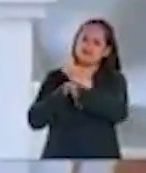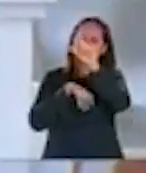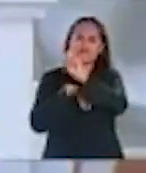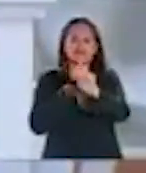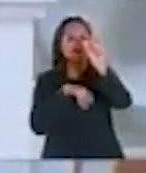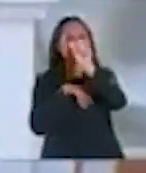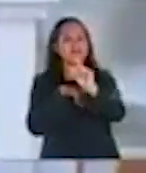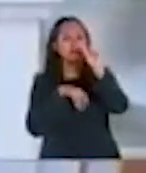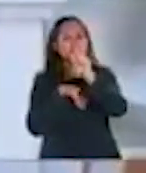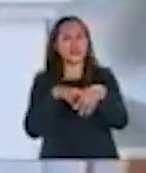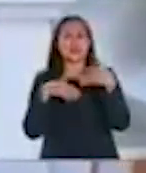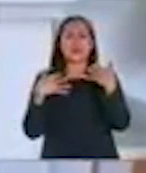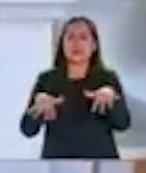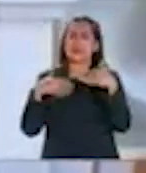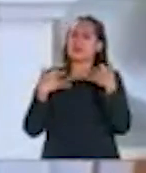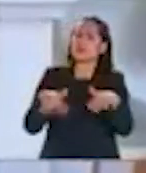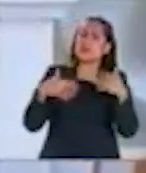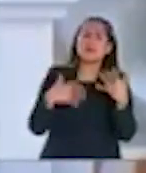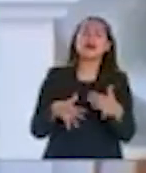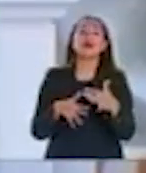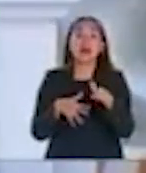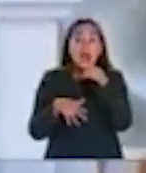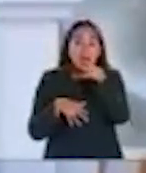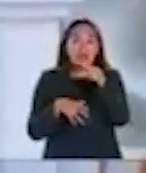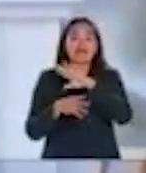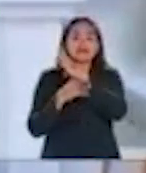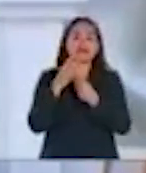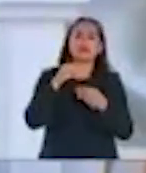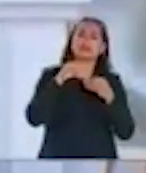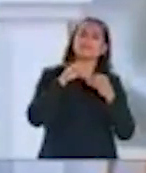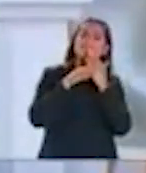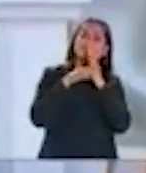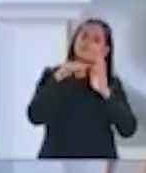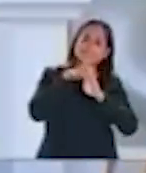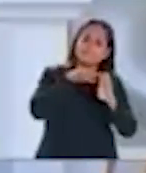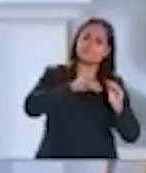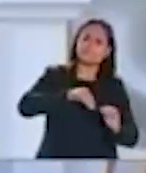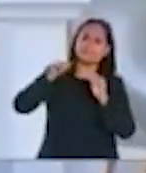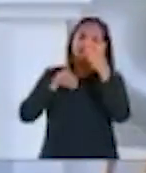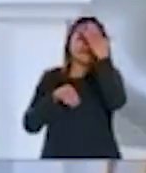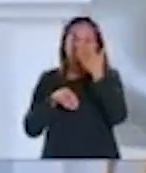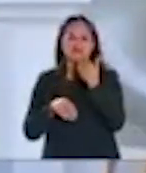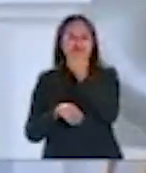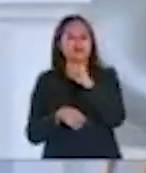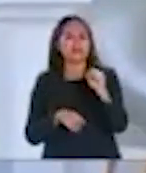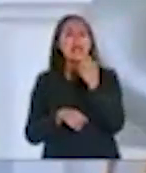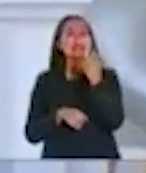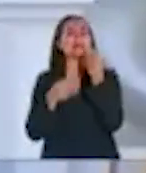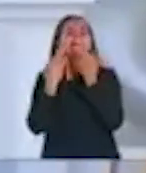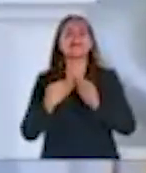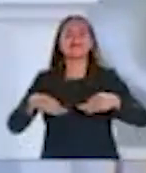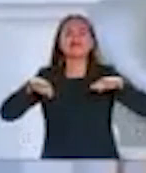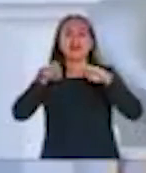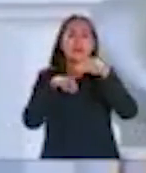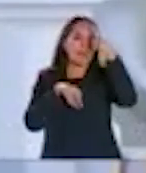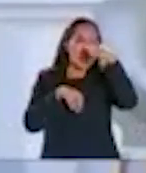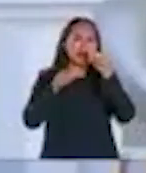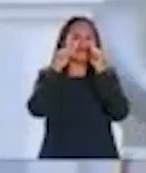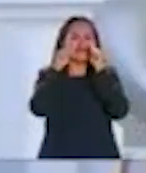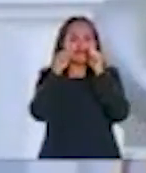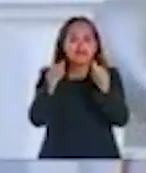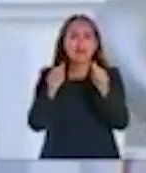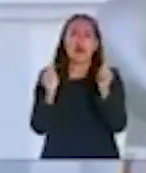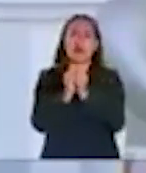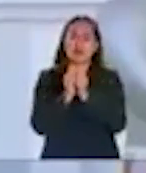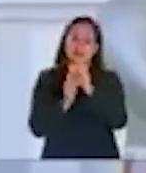historias de éxito y mucha la forma que tenemos de trabajar con los migrantes para que se dignifique su calidad su trabajo